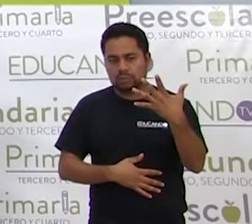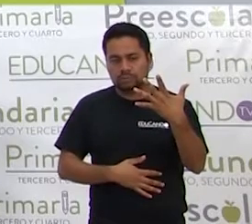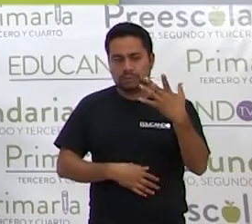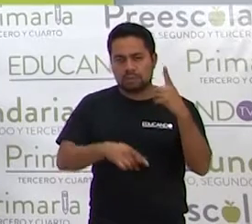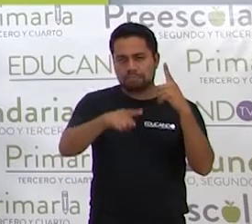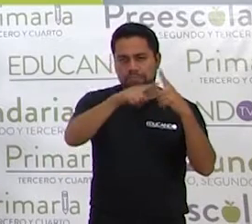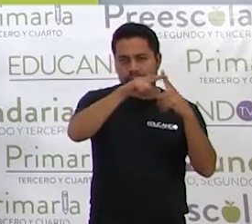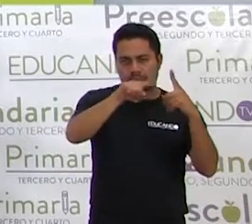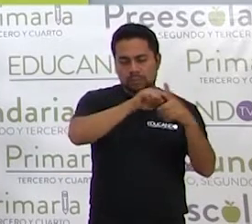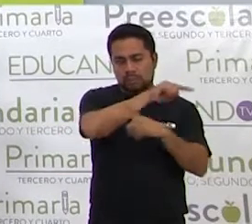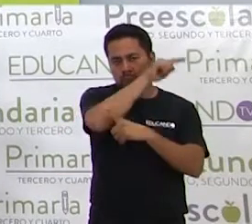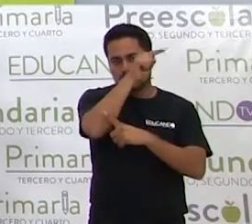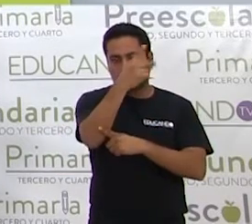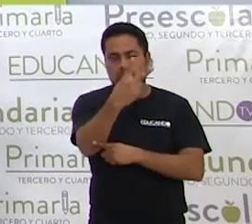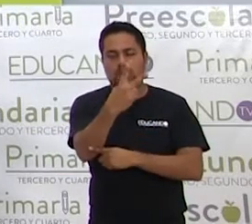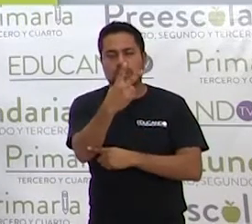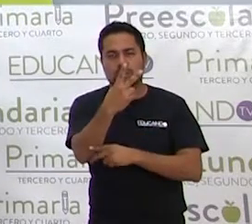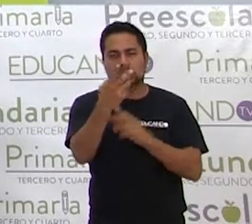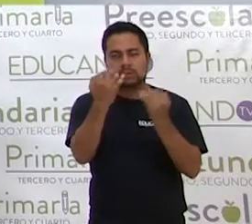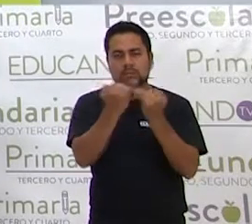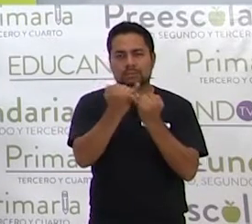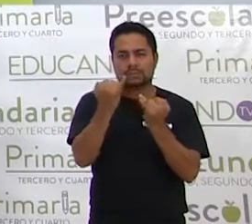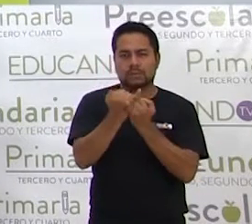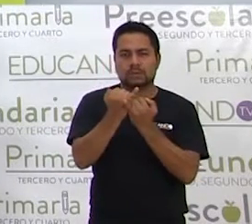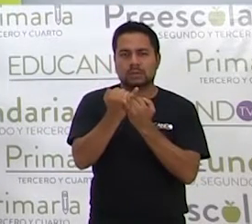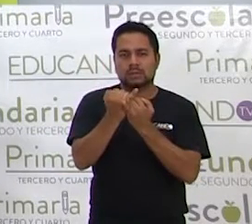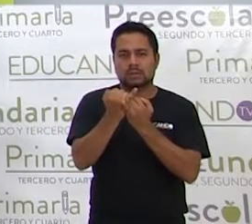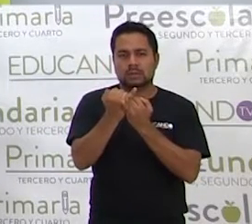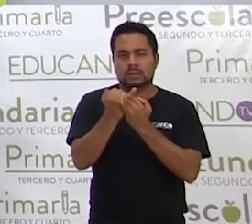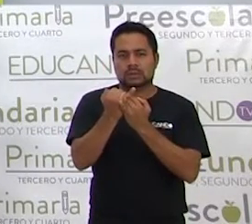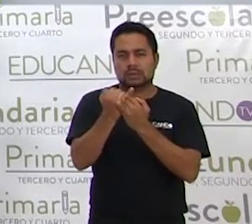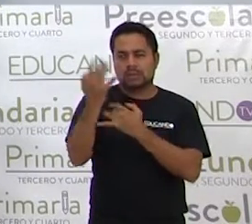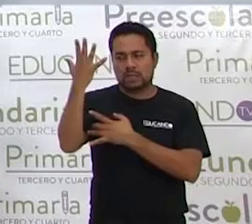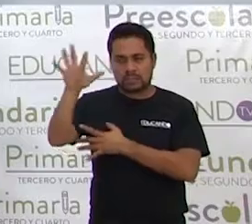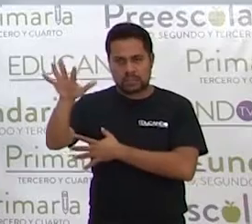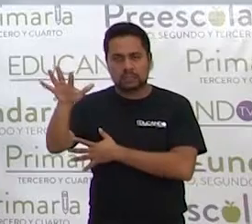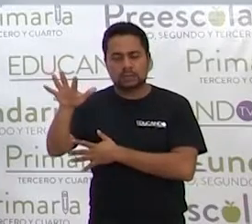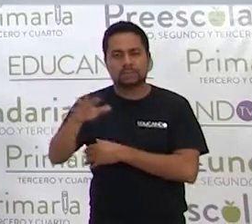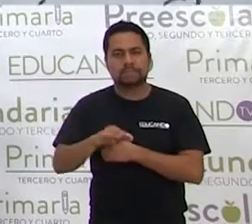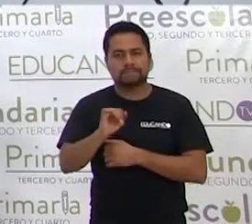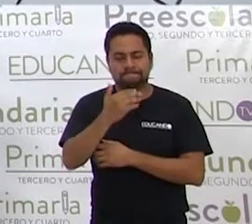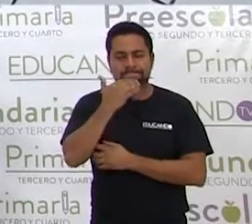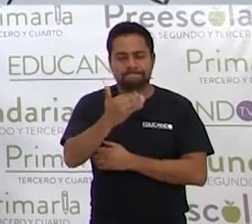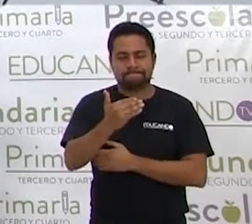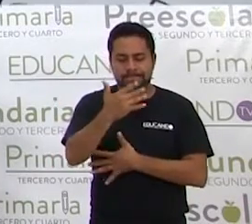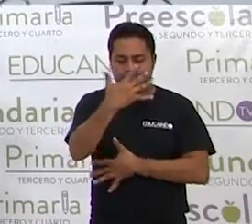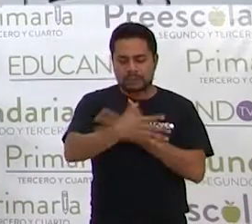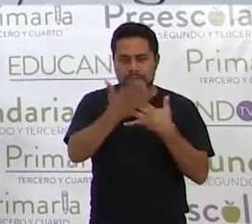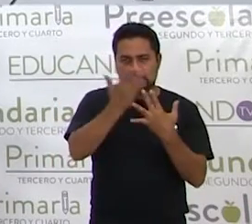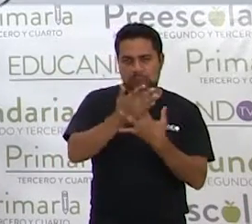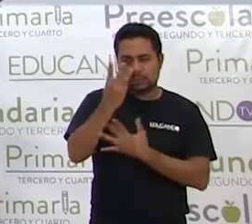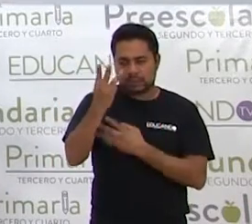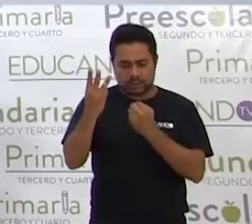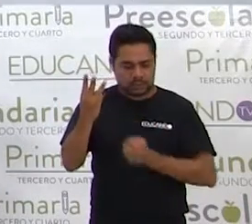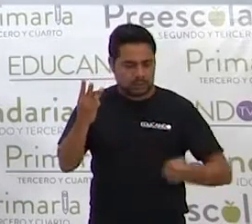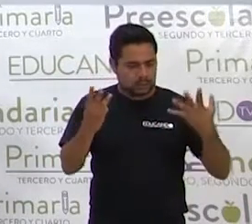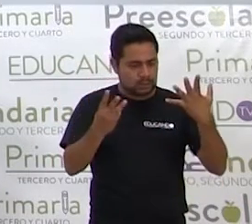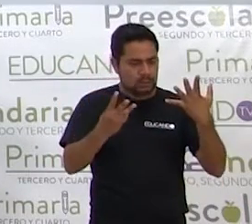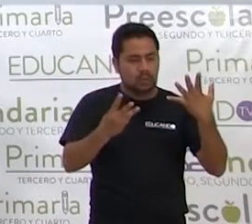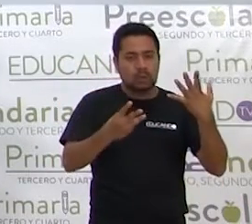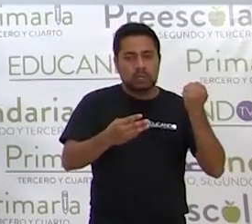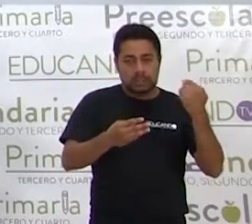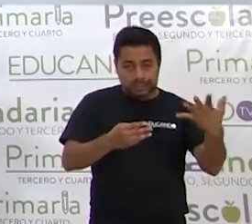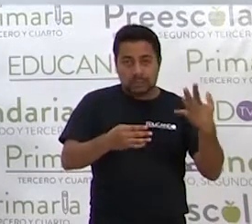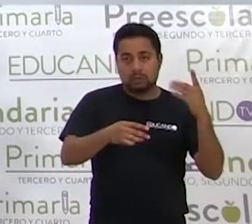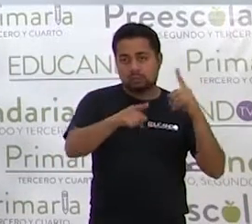5 lo multiplicamos por 2 y nos da 10 y 15 entre 35 5 por 2